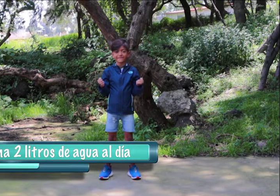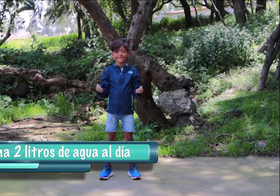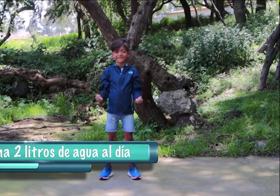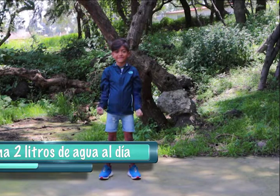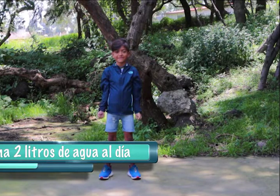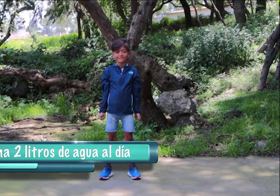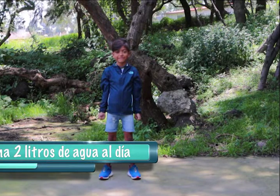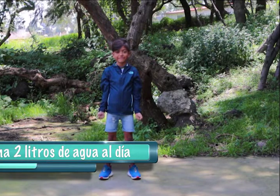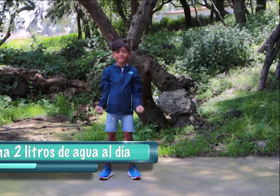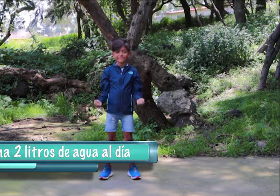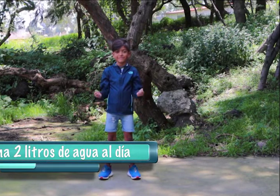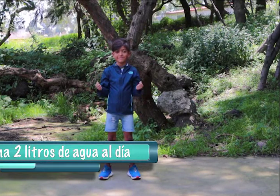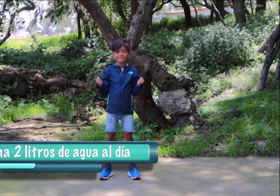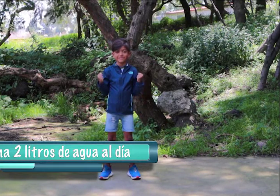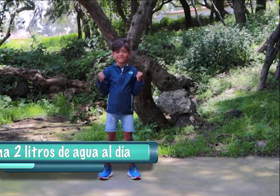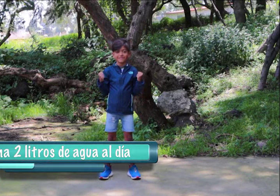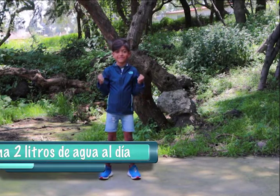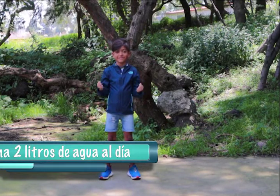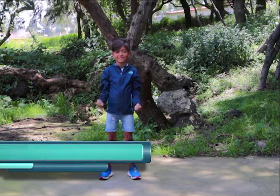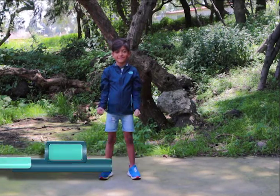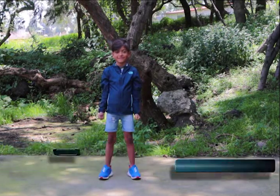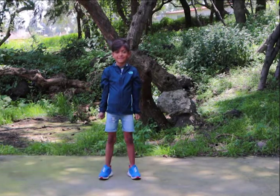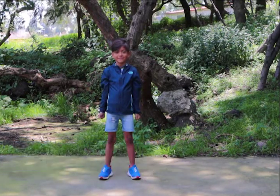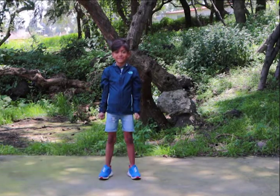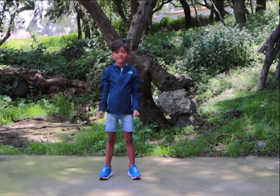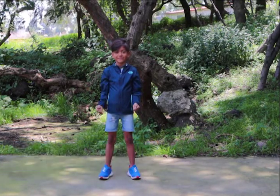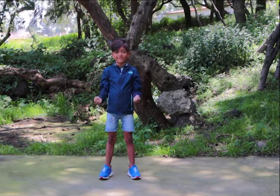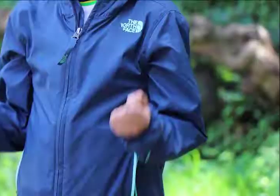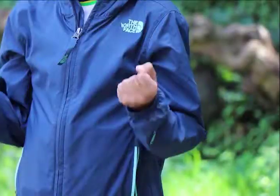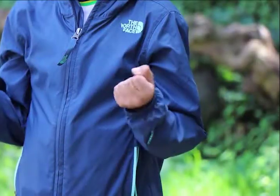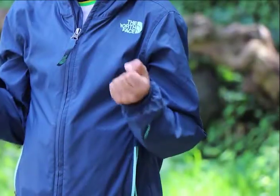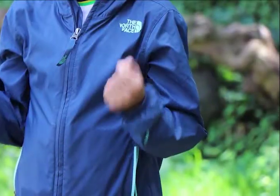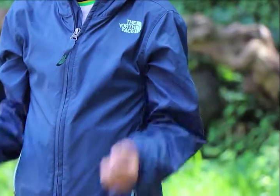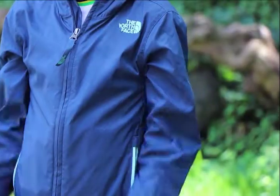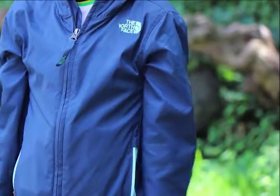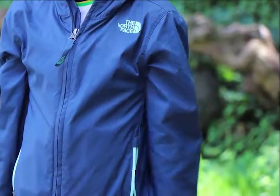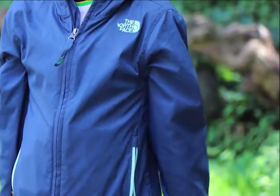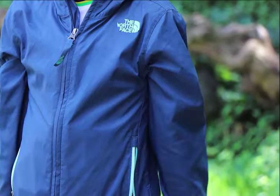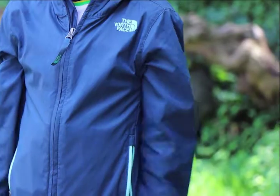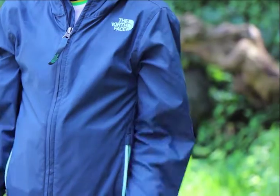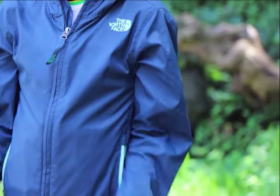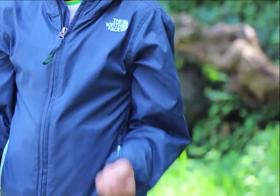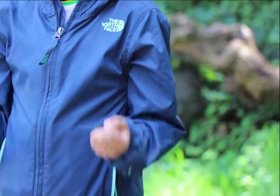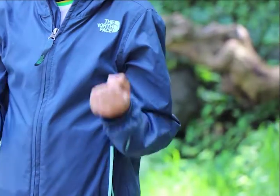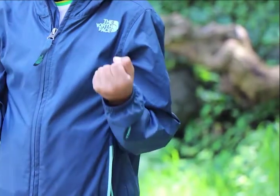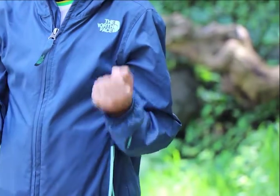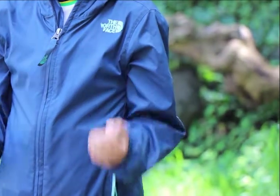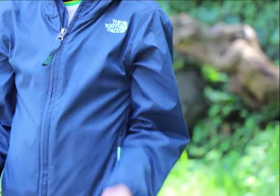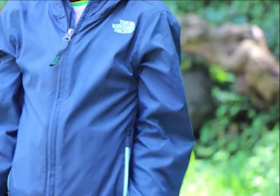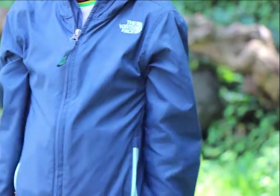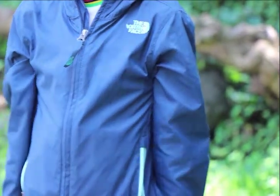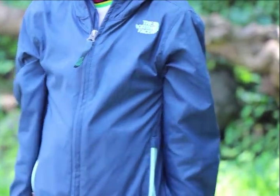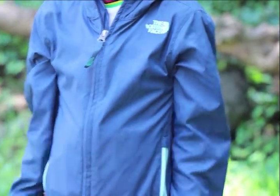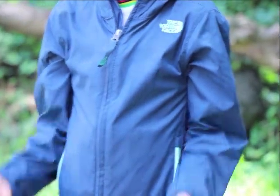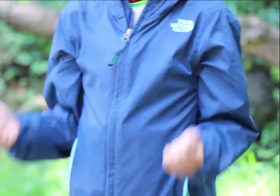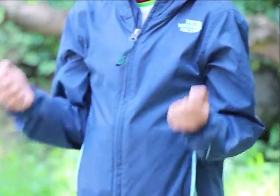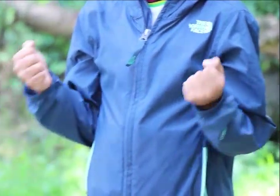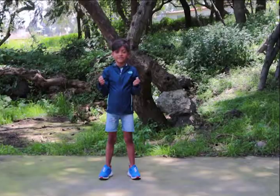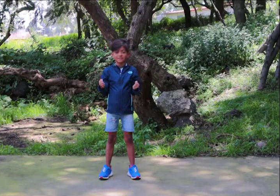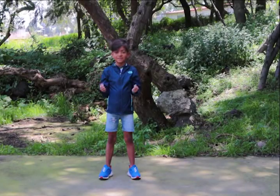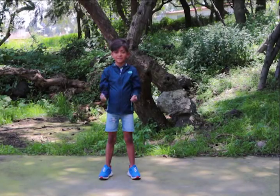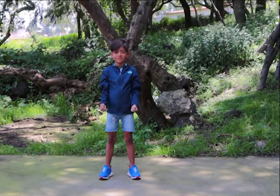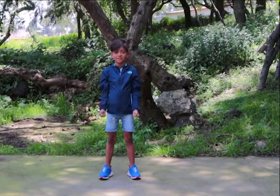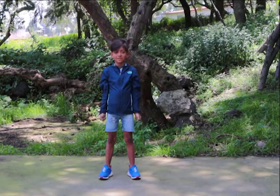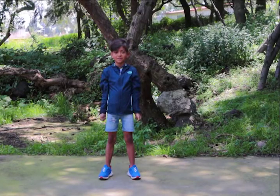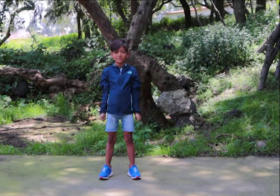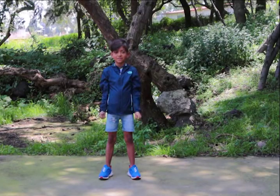Flexión, extensión. Muy bien, Yair, exacto. Así. Perfecto, otra más, una